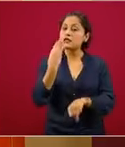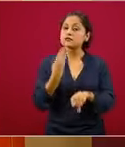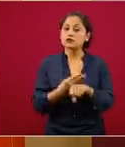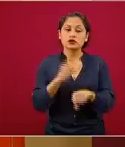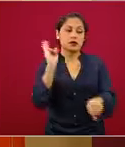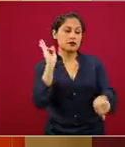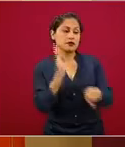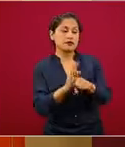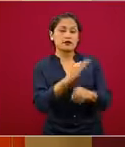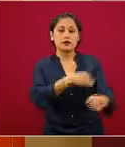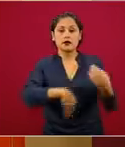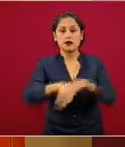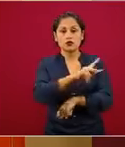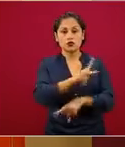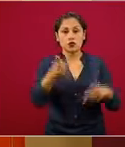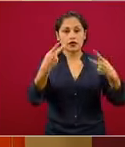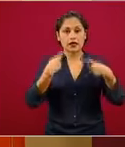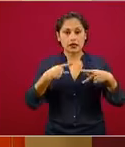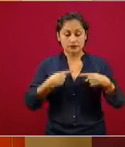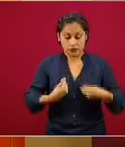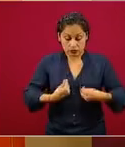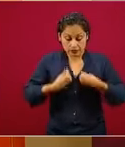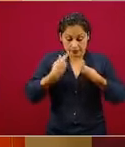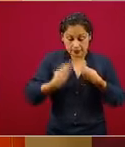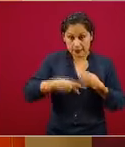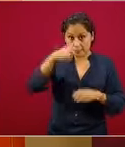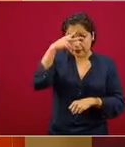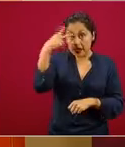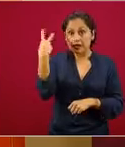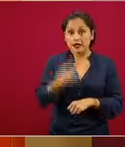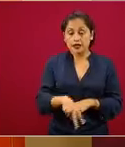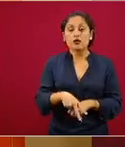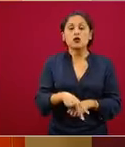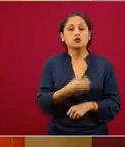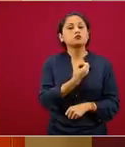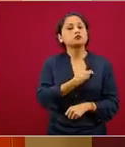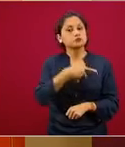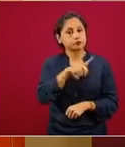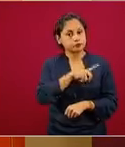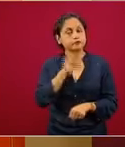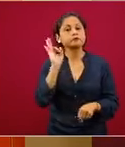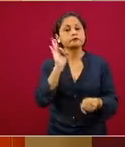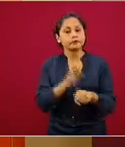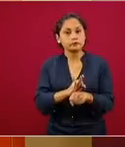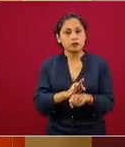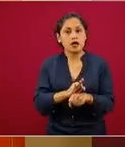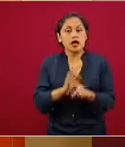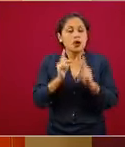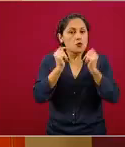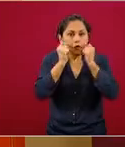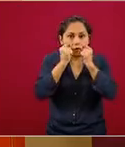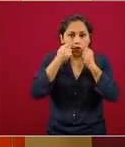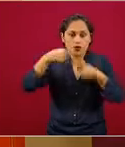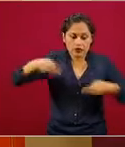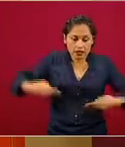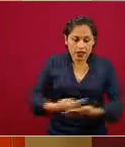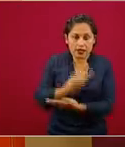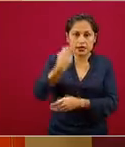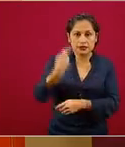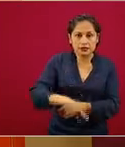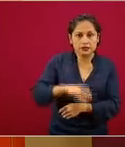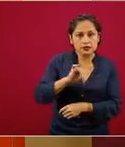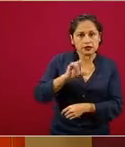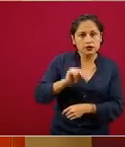las personas que residen en su territorio, independientemente de su nacionalidad, por cierto. Entonces,